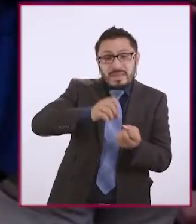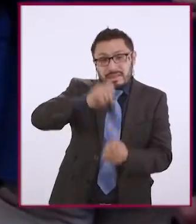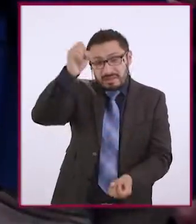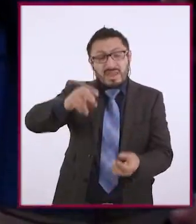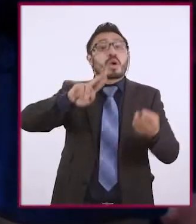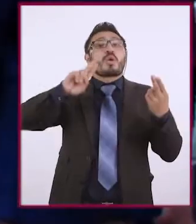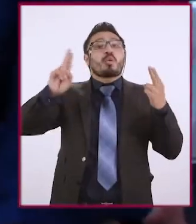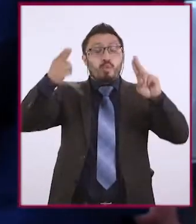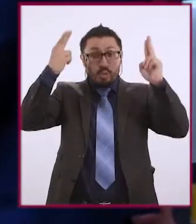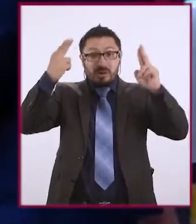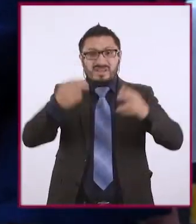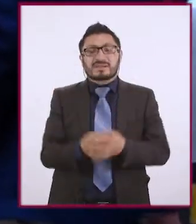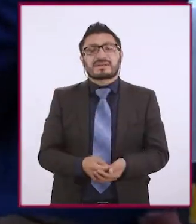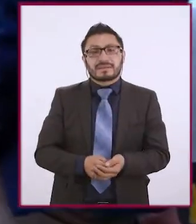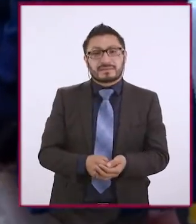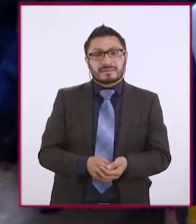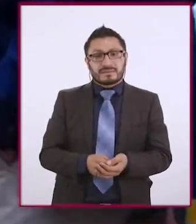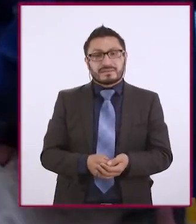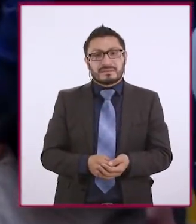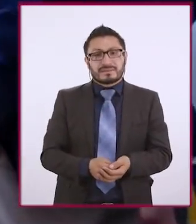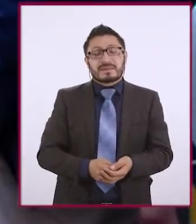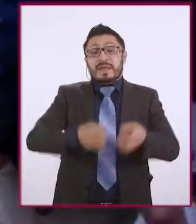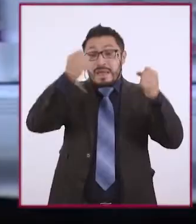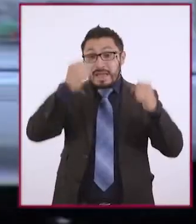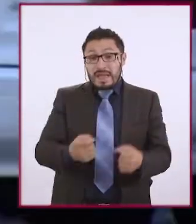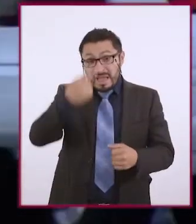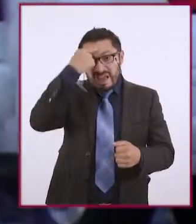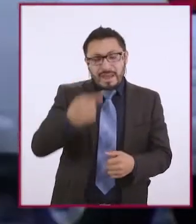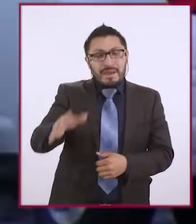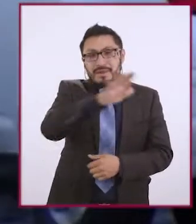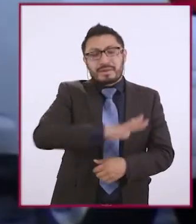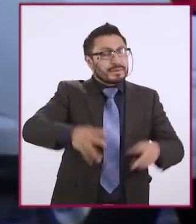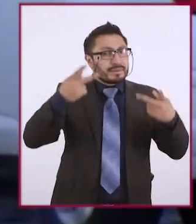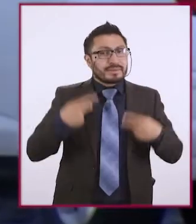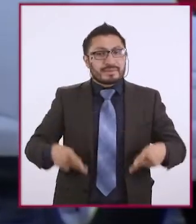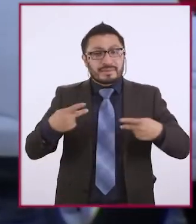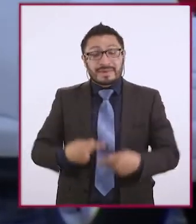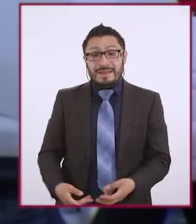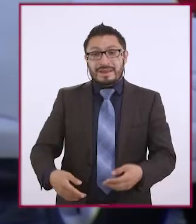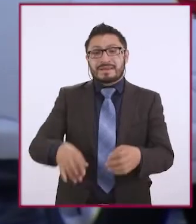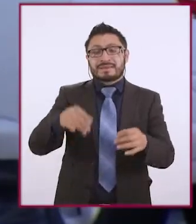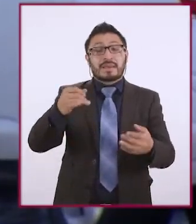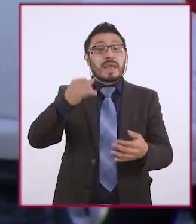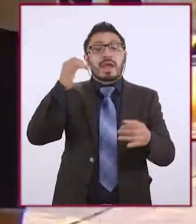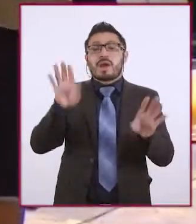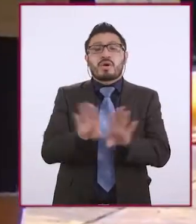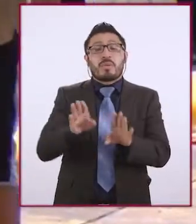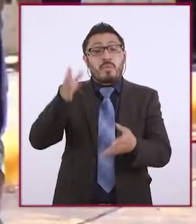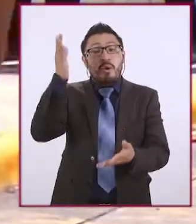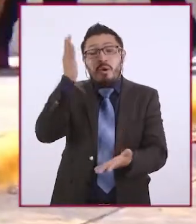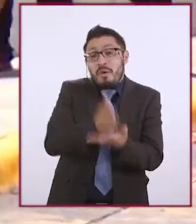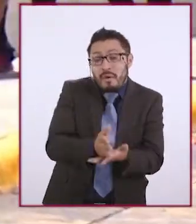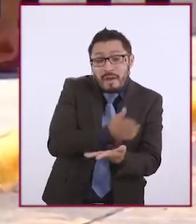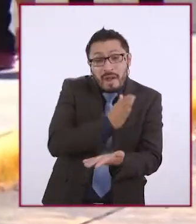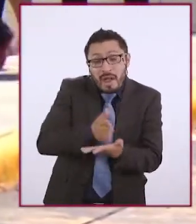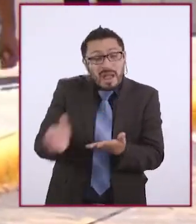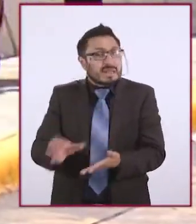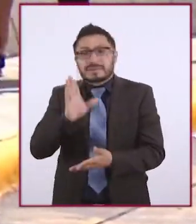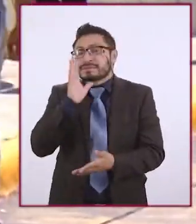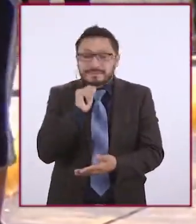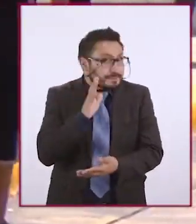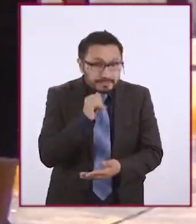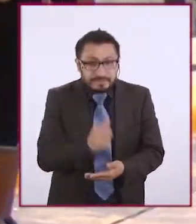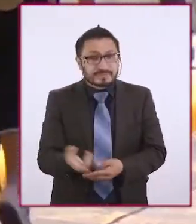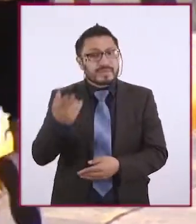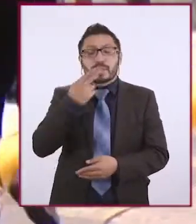son universales. Se garantizan para todas y todos. Son indivisibles. Gozamos de todos los